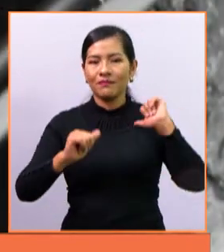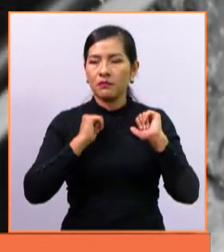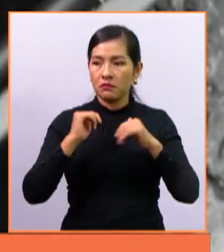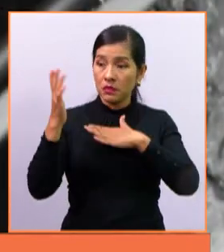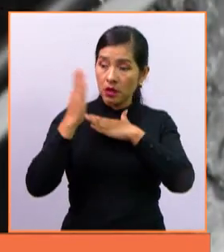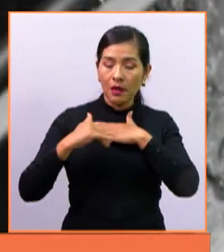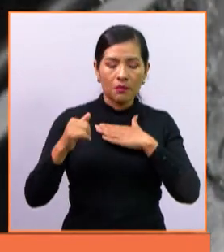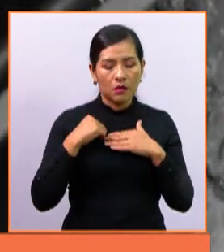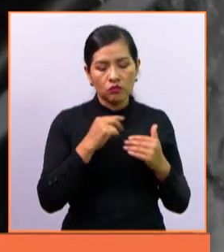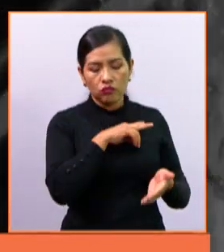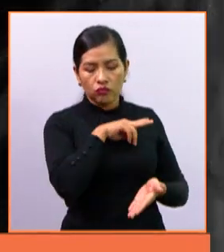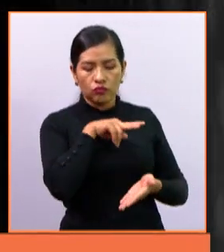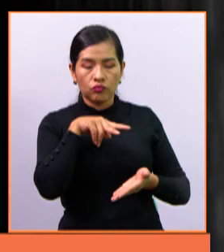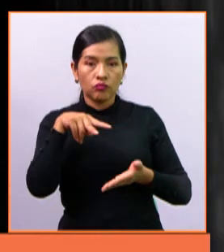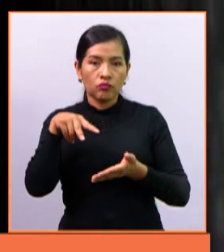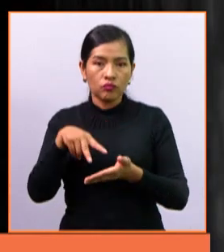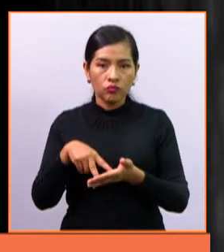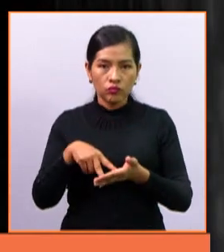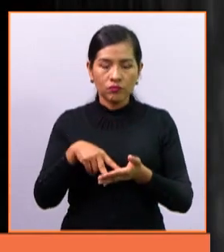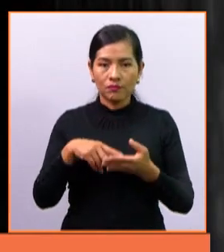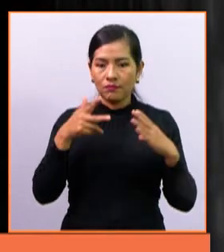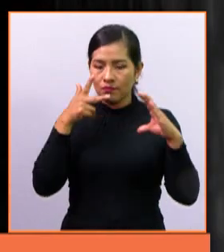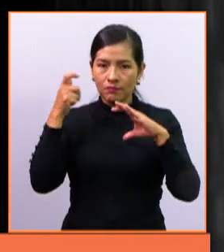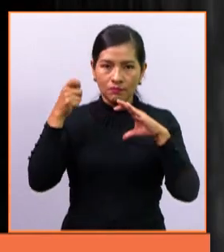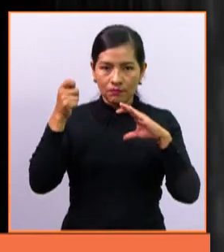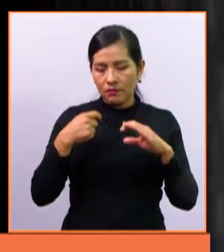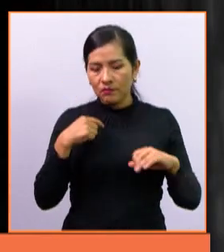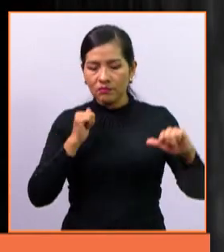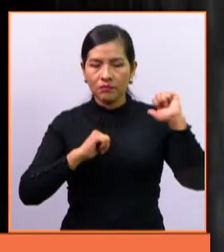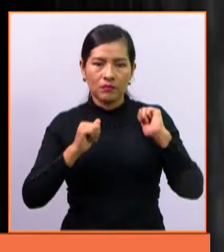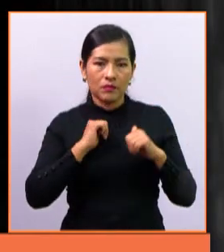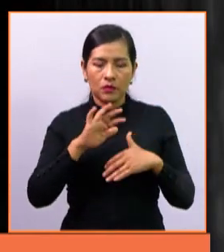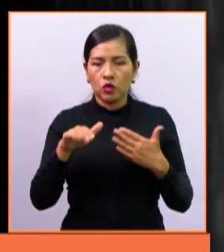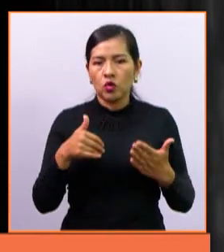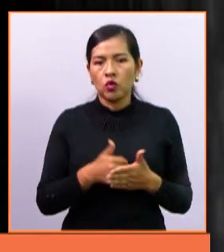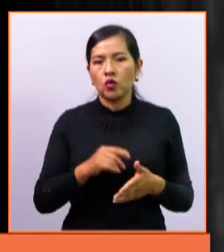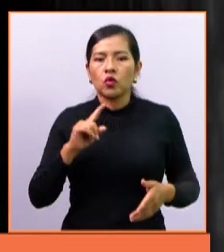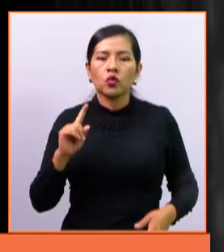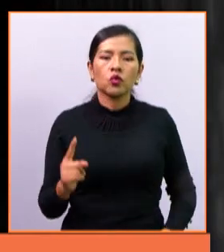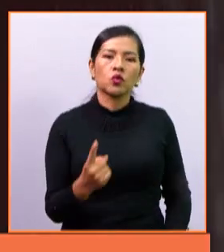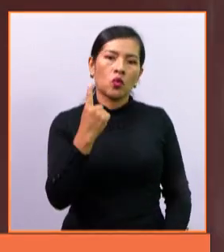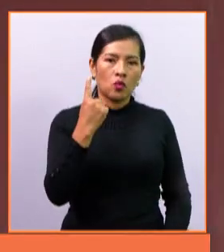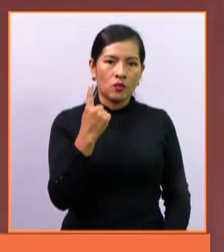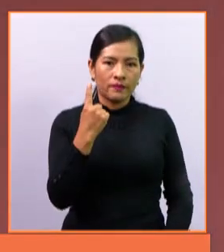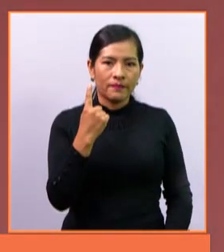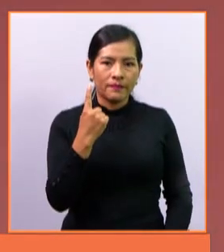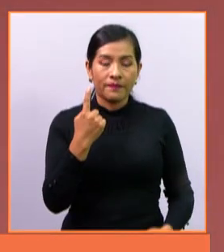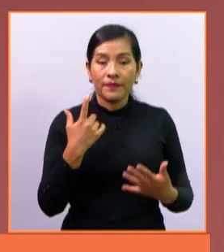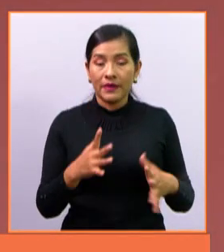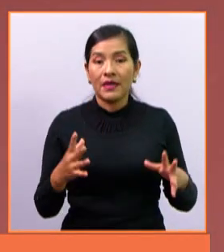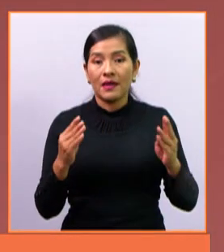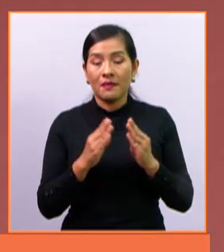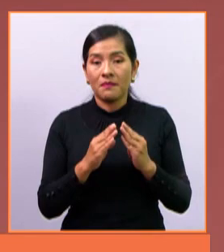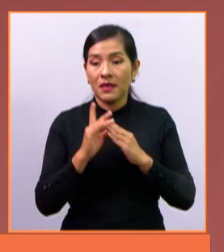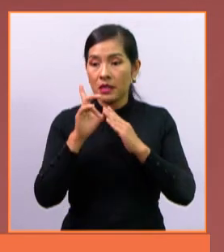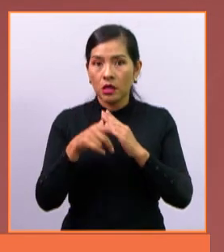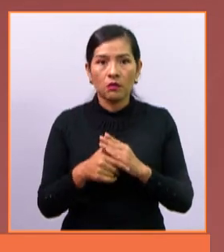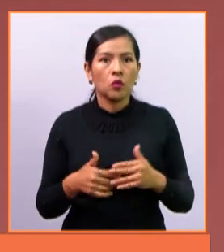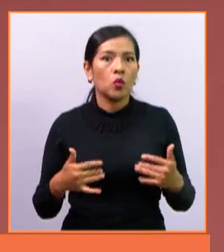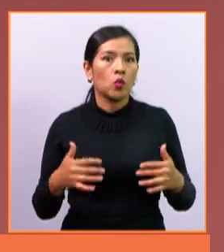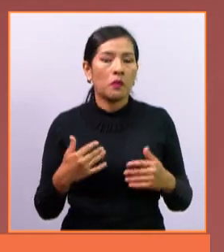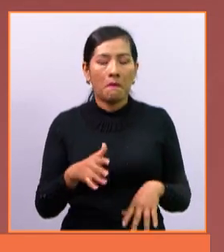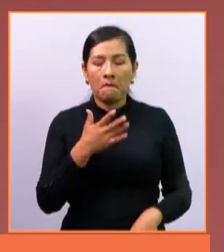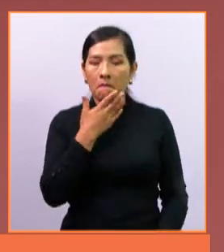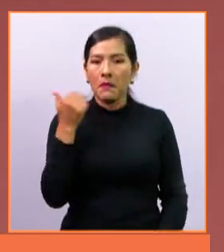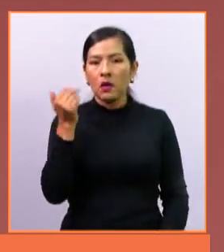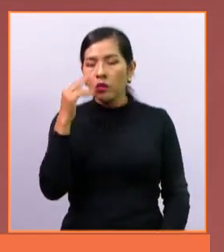y yo iba a set, el director. No estaba haciendo asistencia, no estaba haciendo producción, nada. Y resulta que es el mejor papel que he hecho,